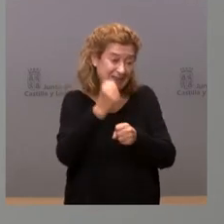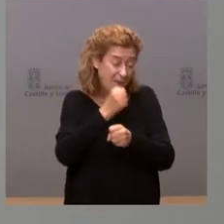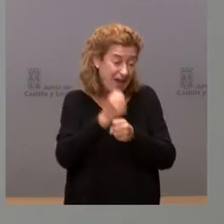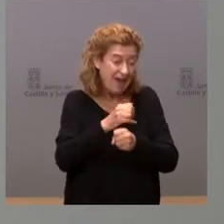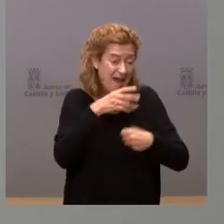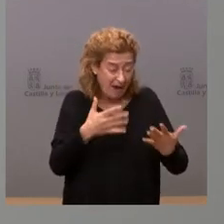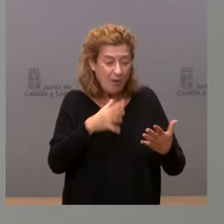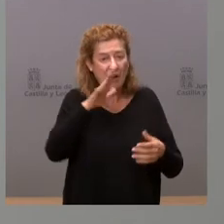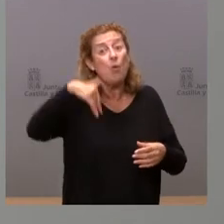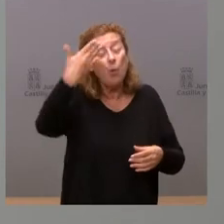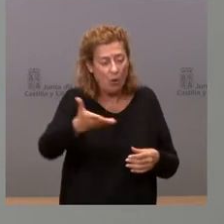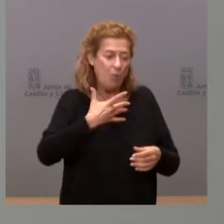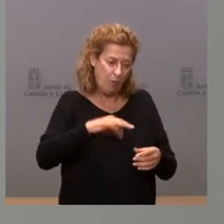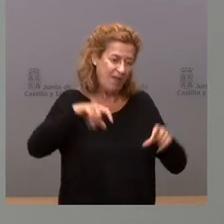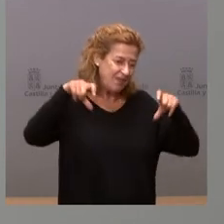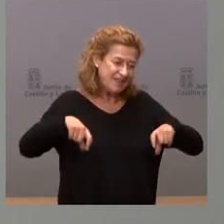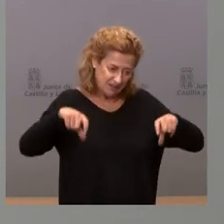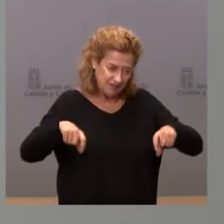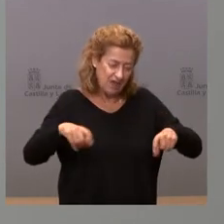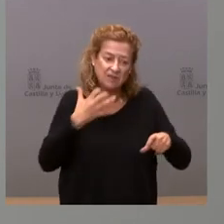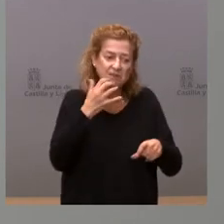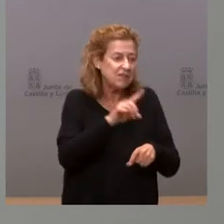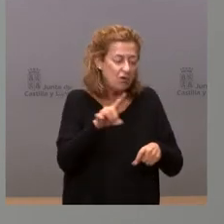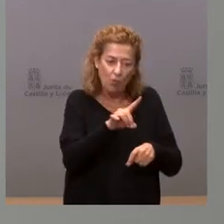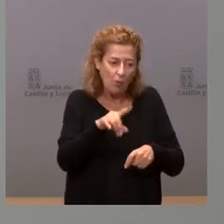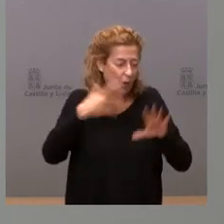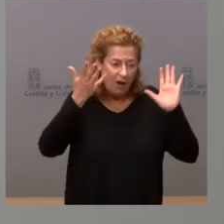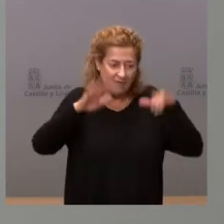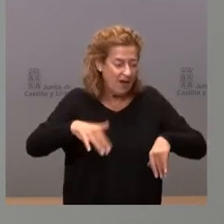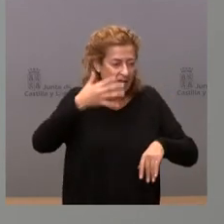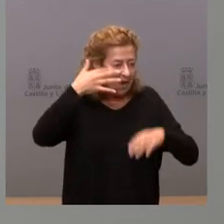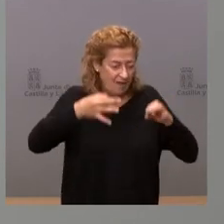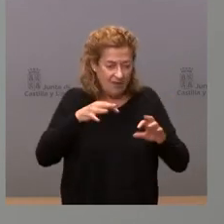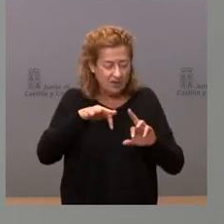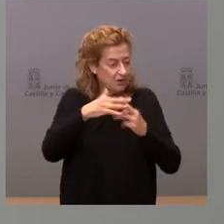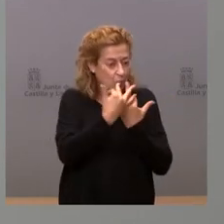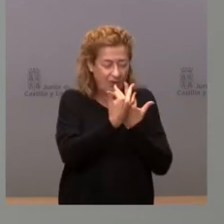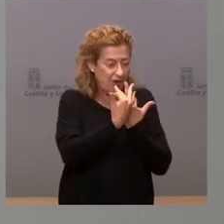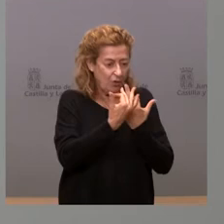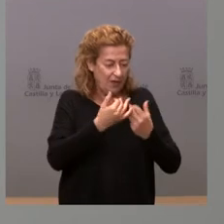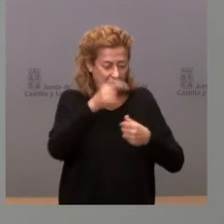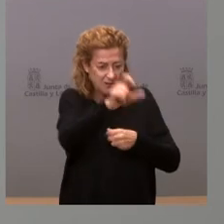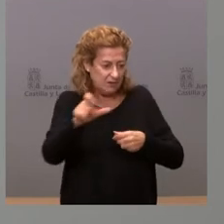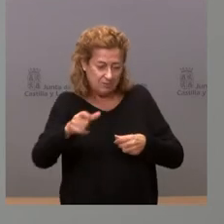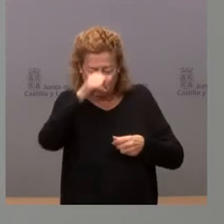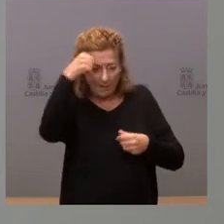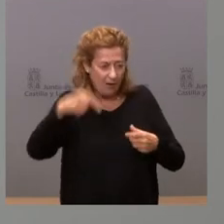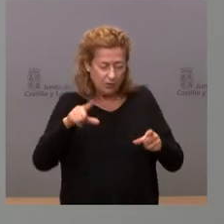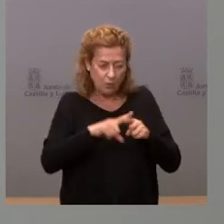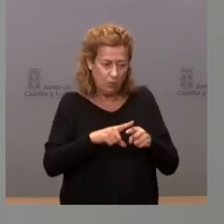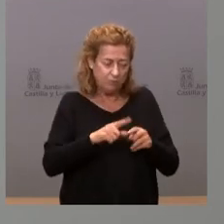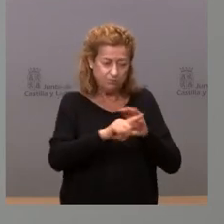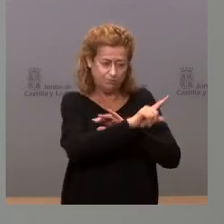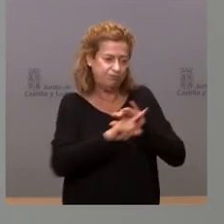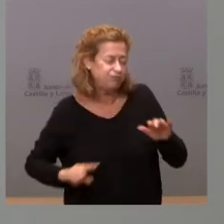seguir descansando y continuar porque claro si no pues realmente la situación de la plantilla pues se resentiría mucho tanto